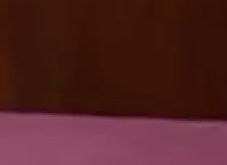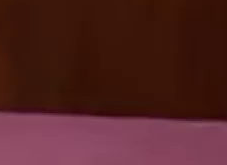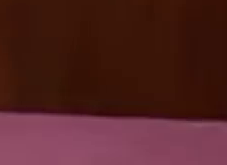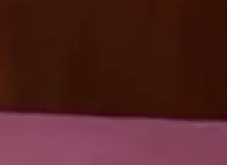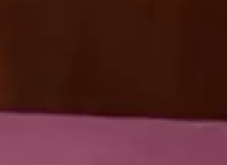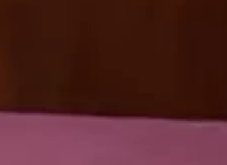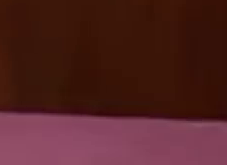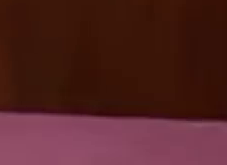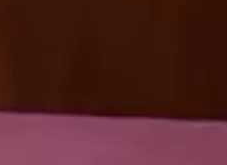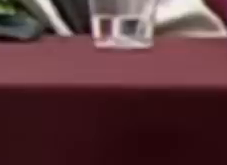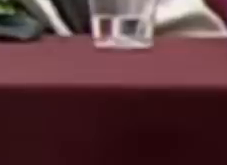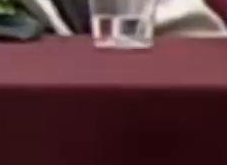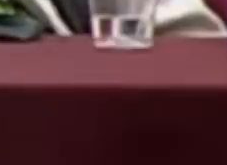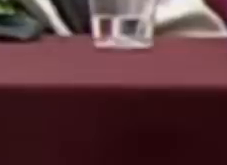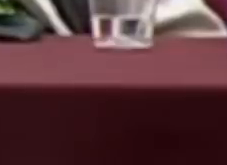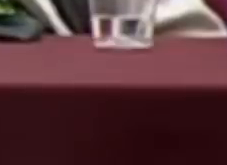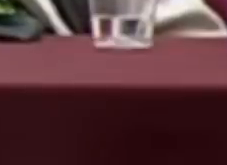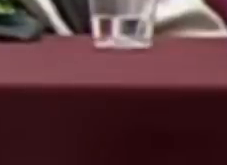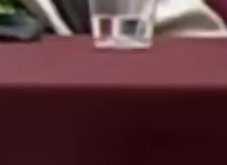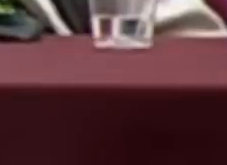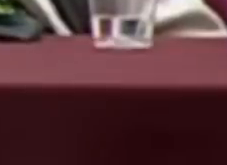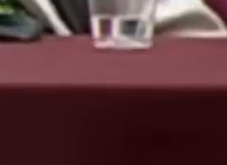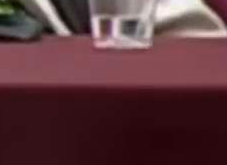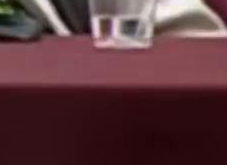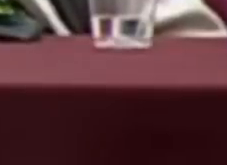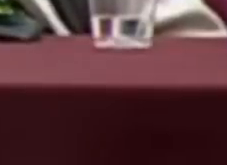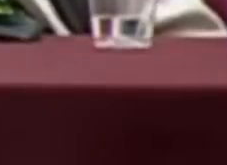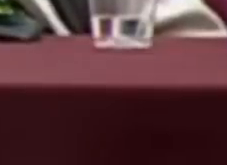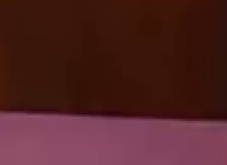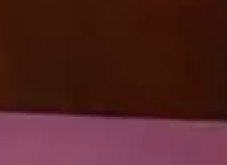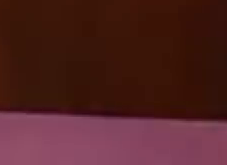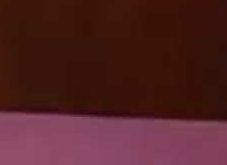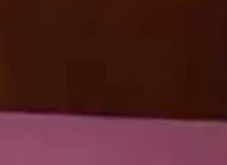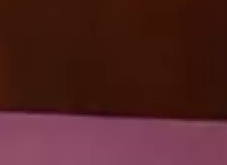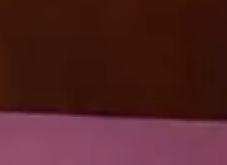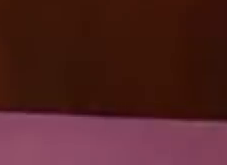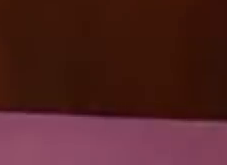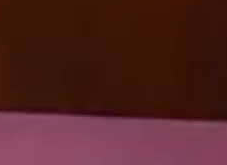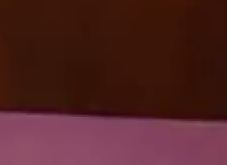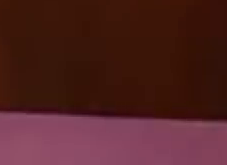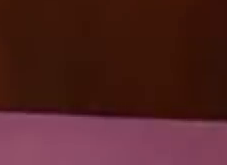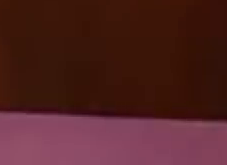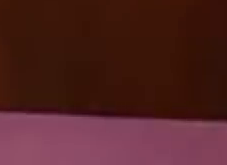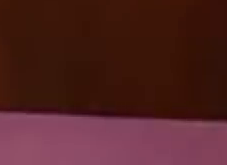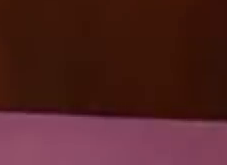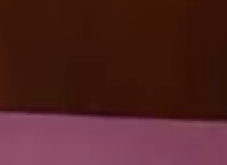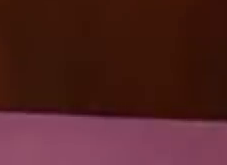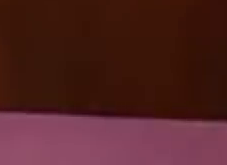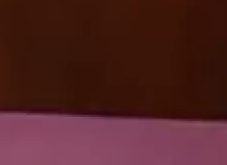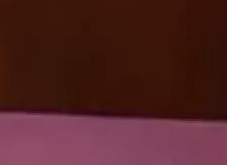una condición que le van a pedir para hacer esa obra, que es un monto bastante bajo.